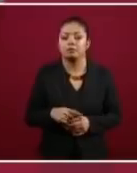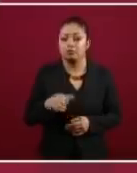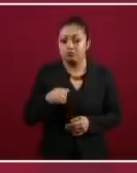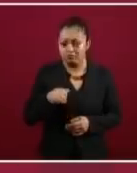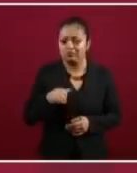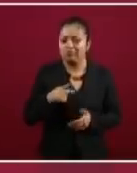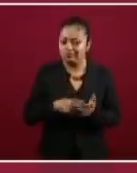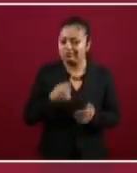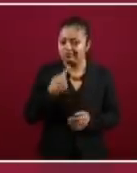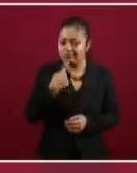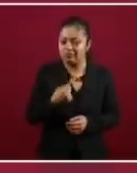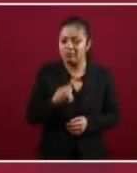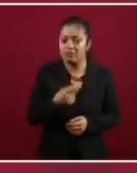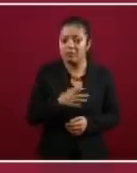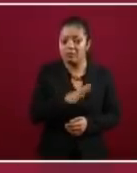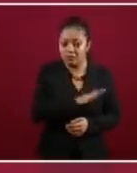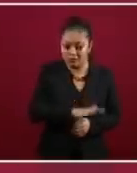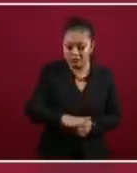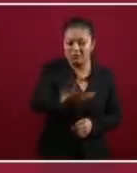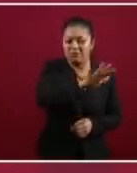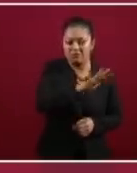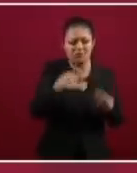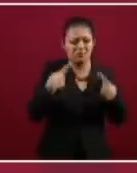repito, el pueblo es sabio.